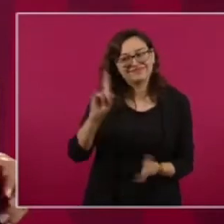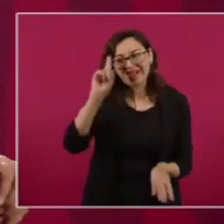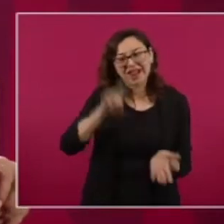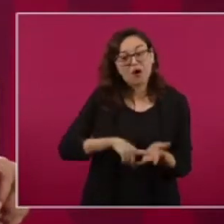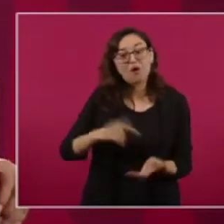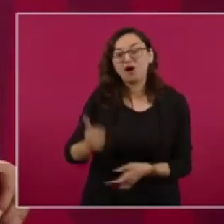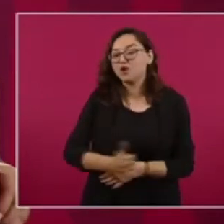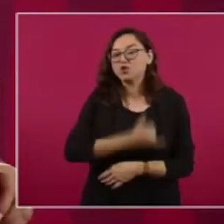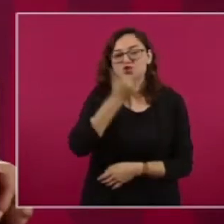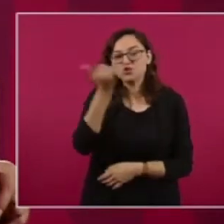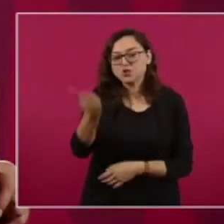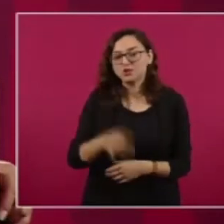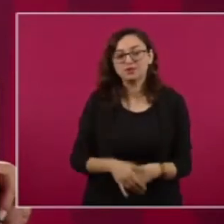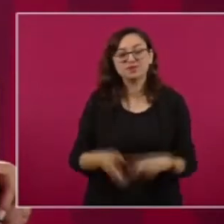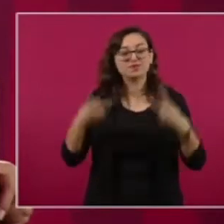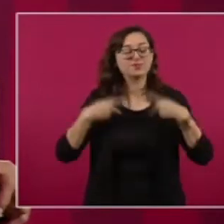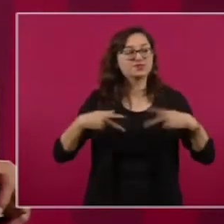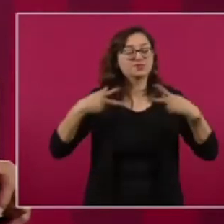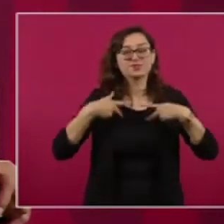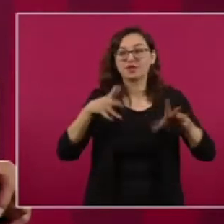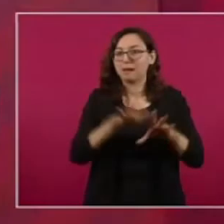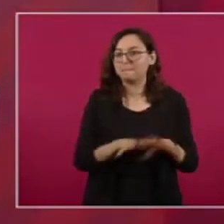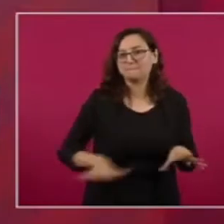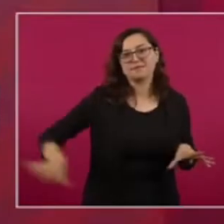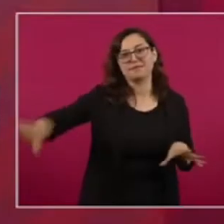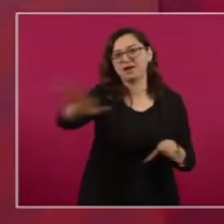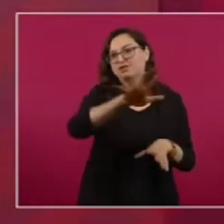quiere que siga el saqueo.